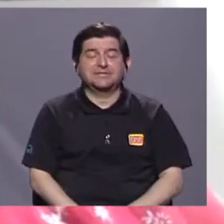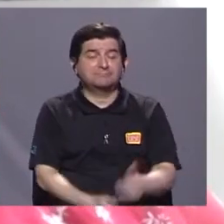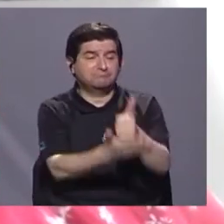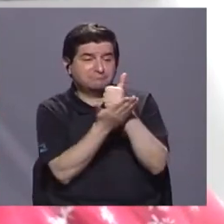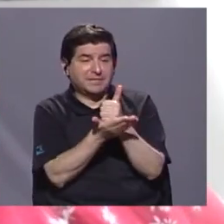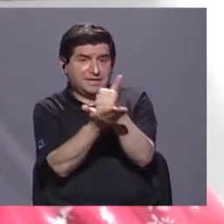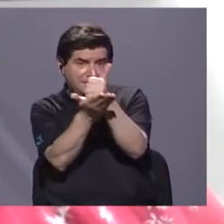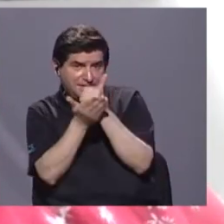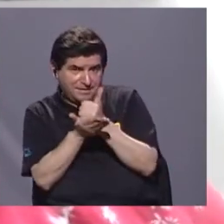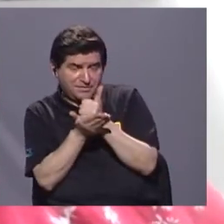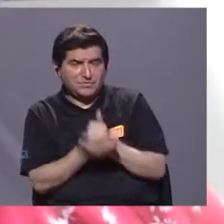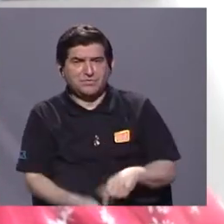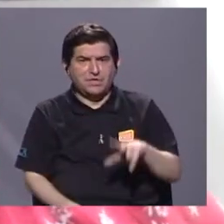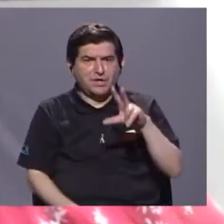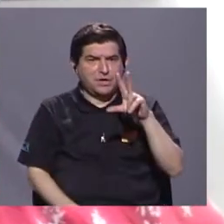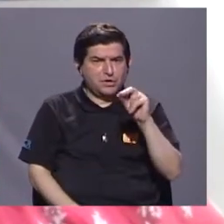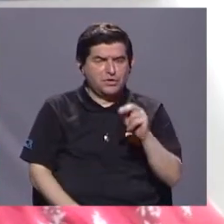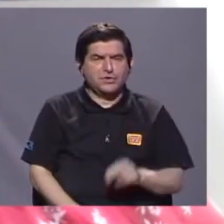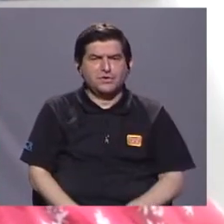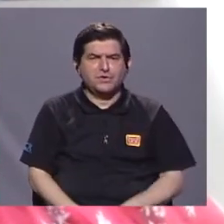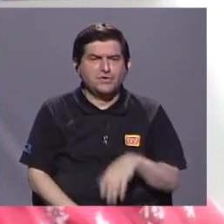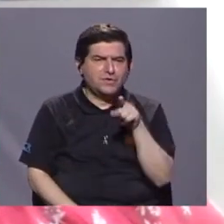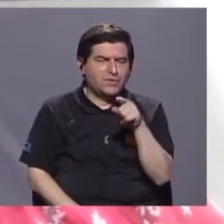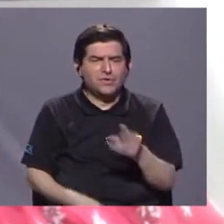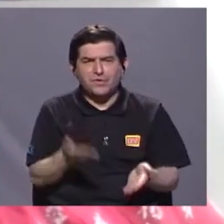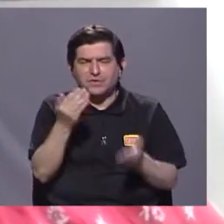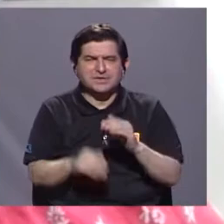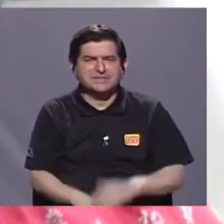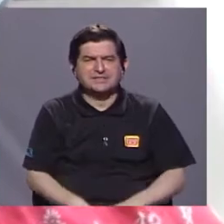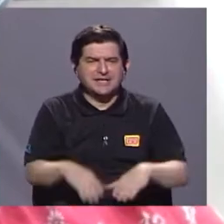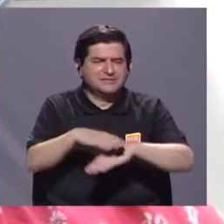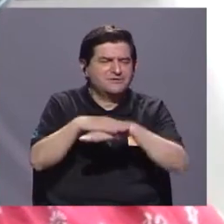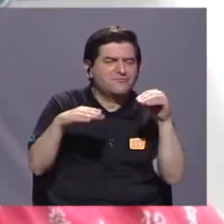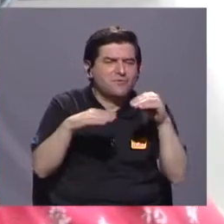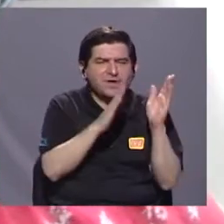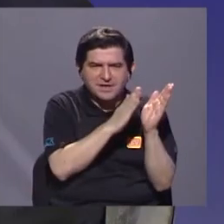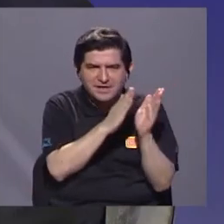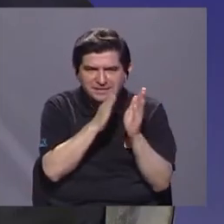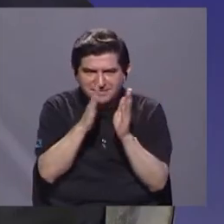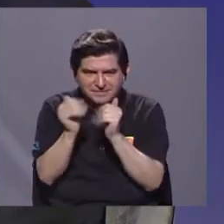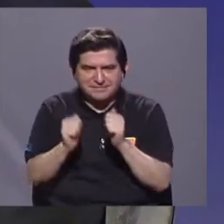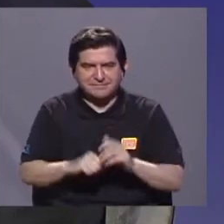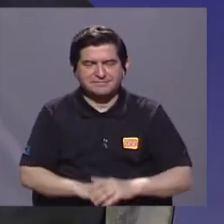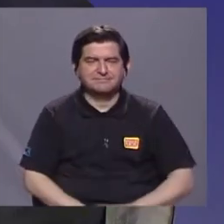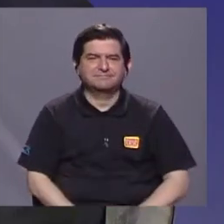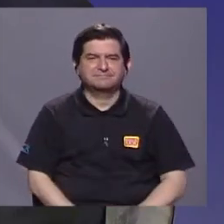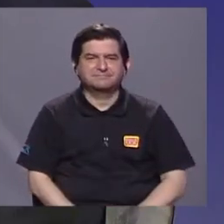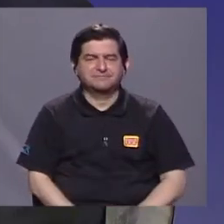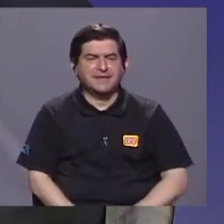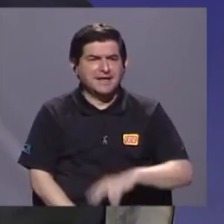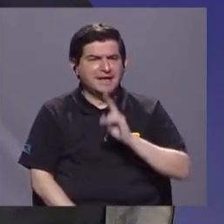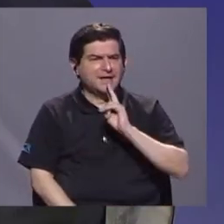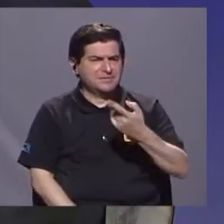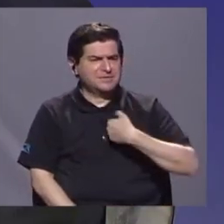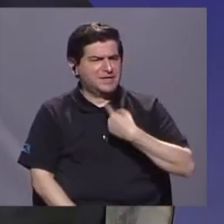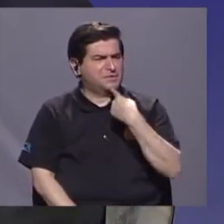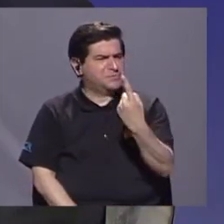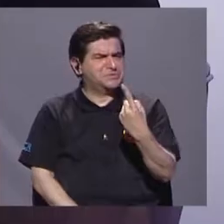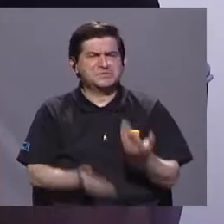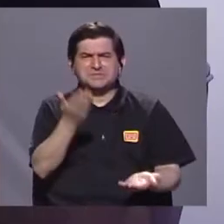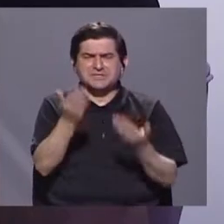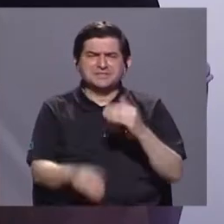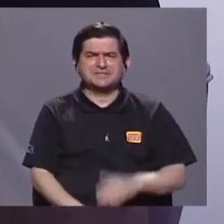ayudan a que no se salgan un poquito desde el orden en que tienen que estar entonces en realidad uno podría decir que son